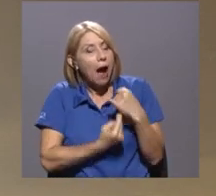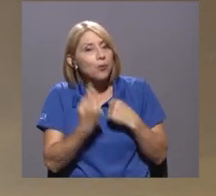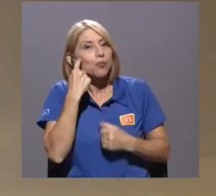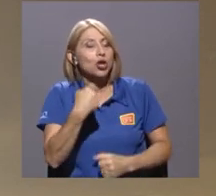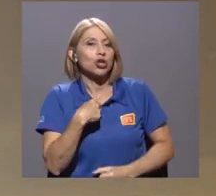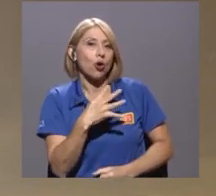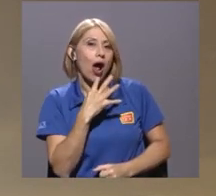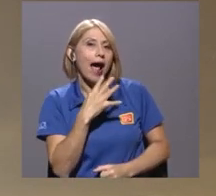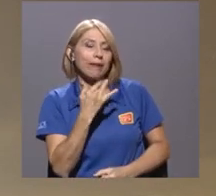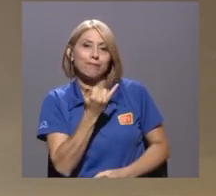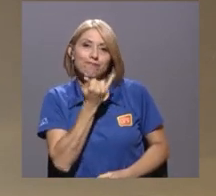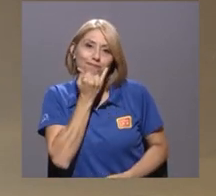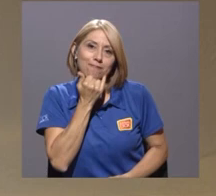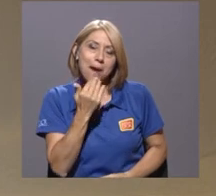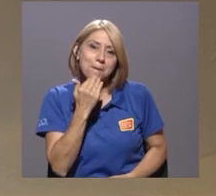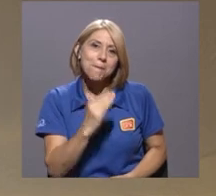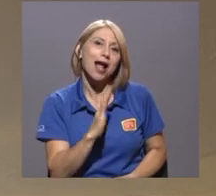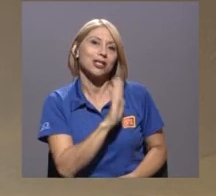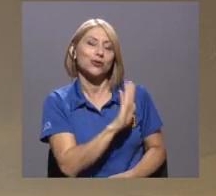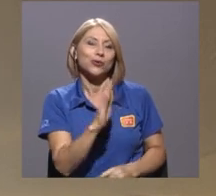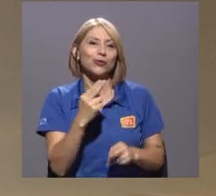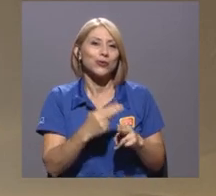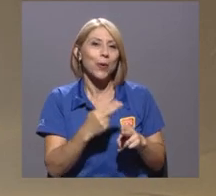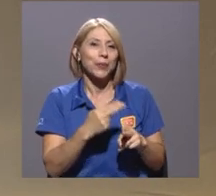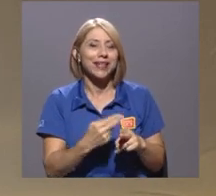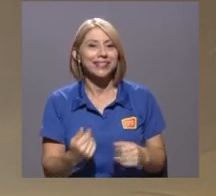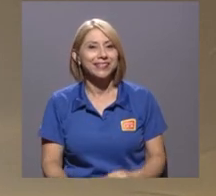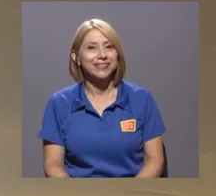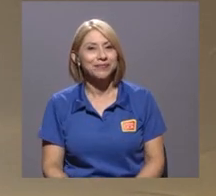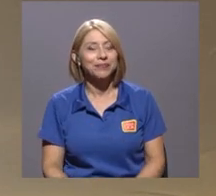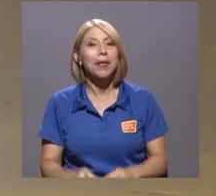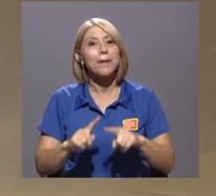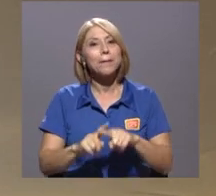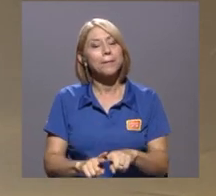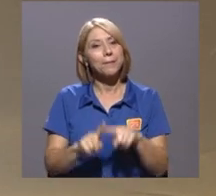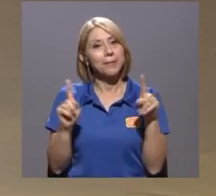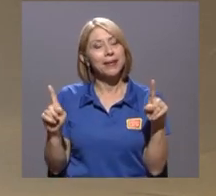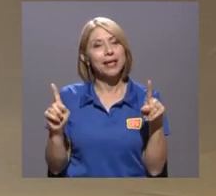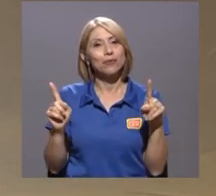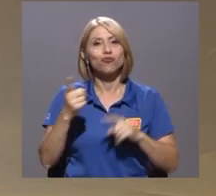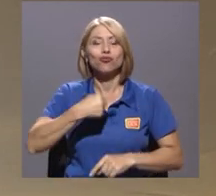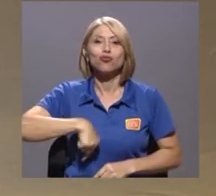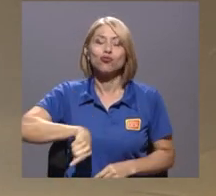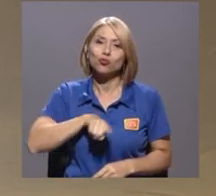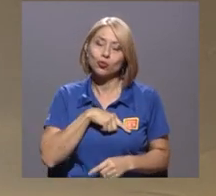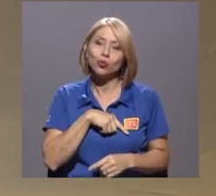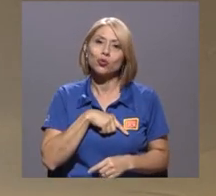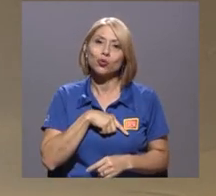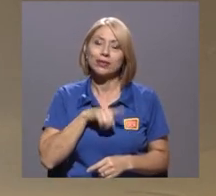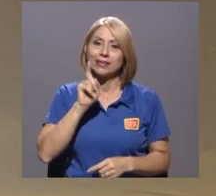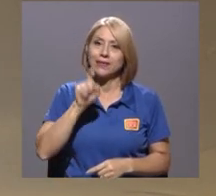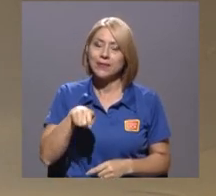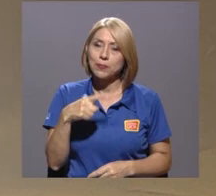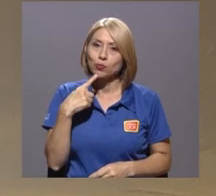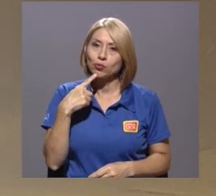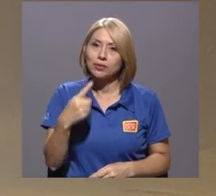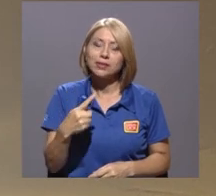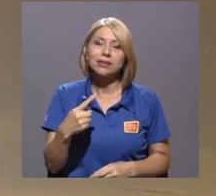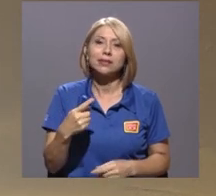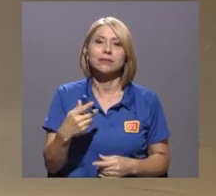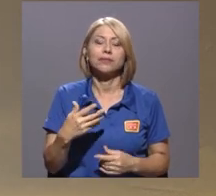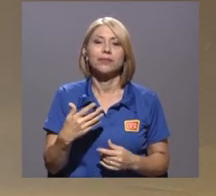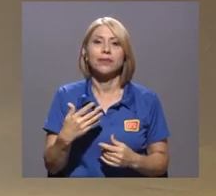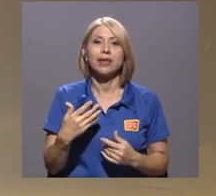sus respectivos nombres pero tenemos decir que decir qué